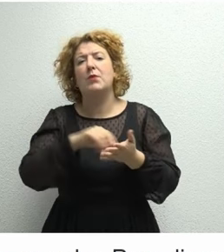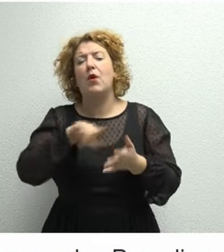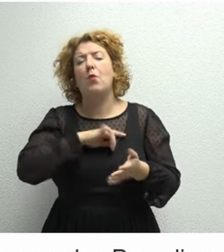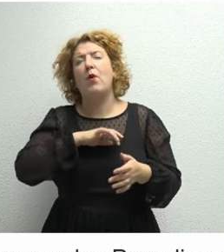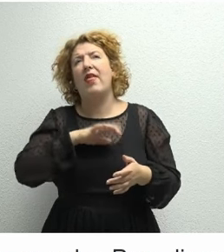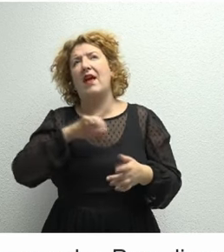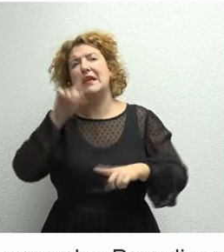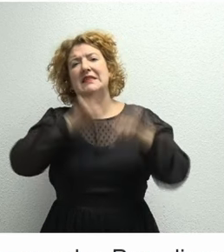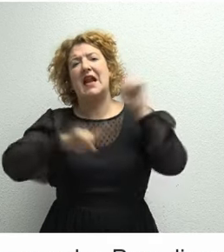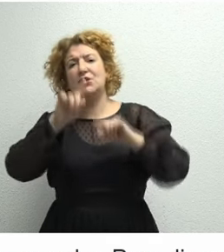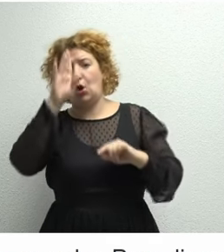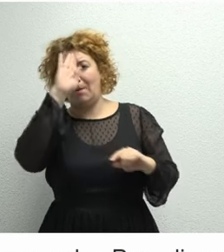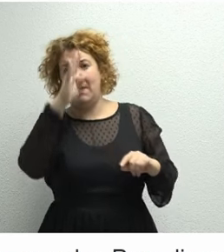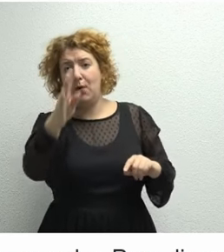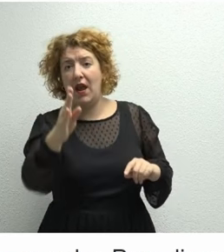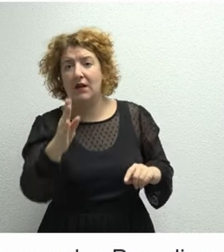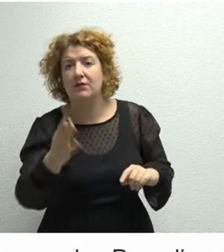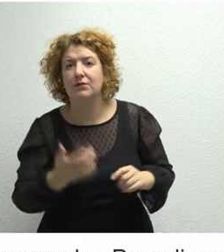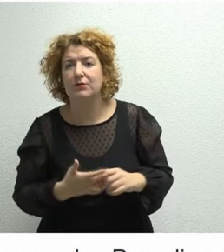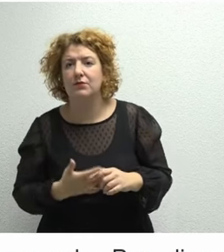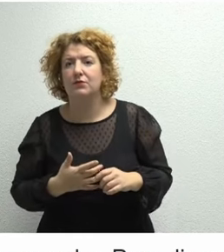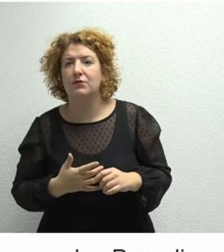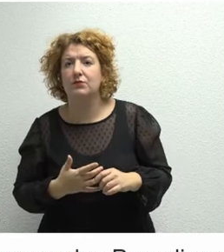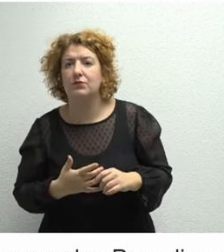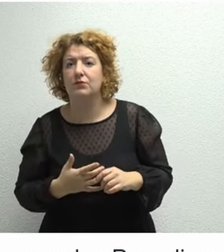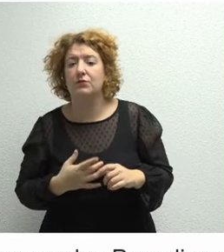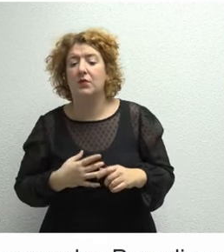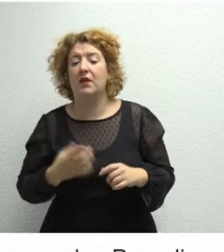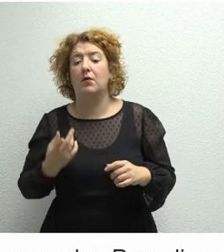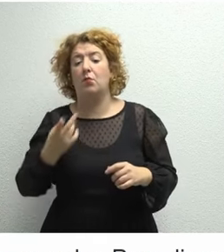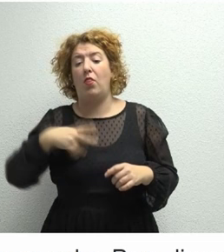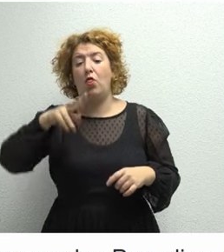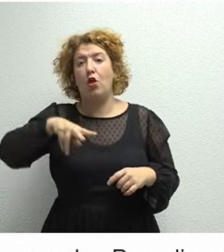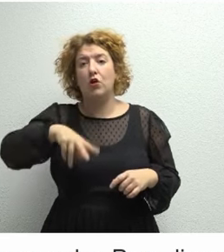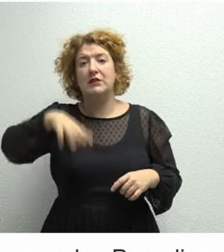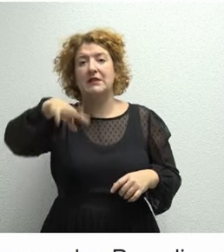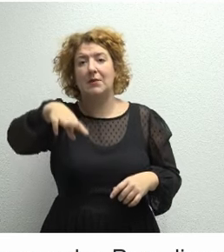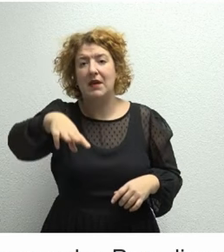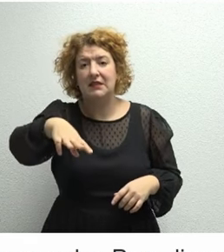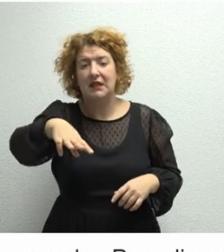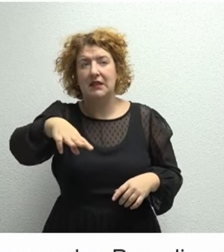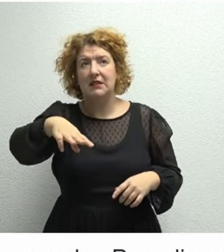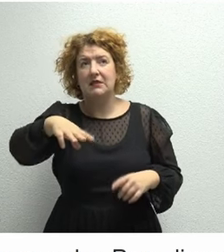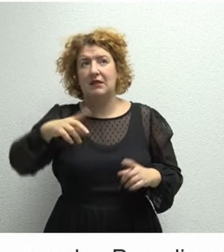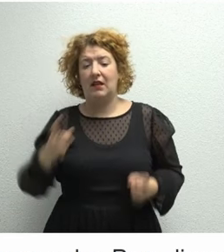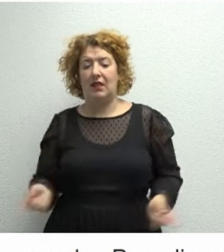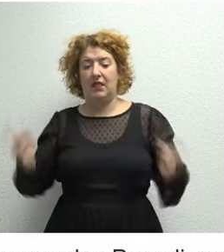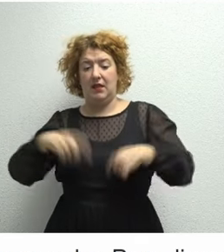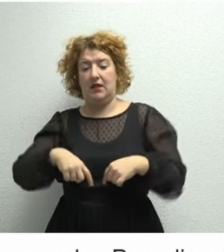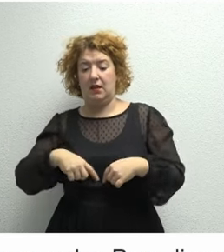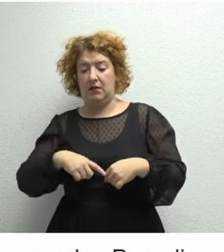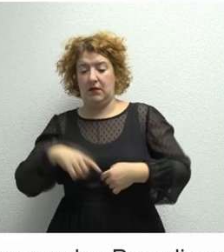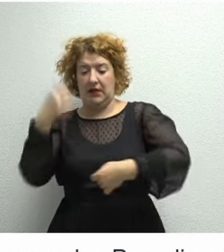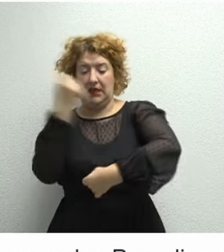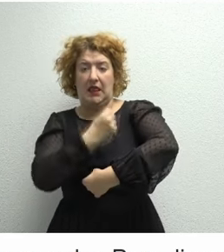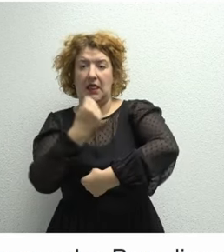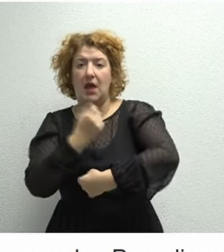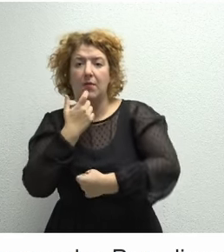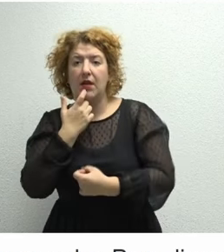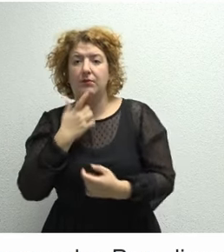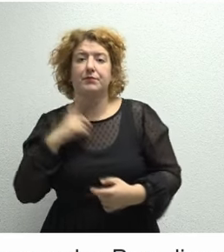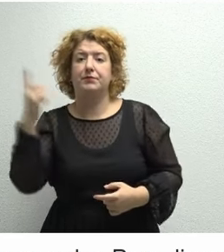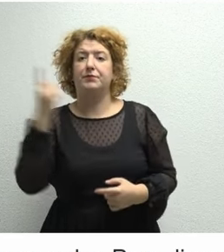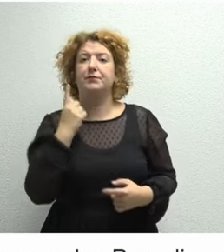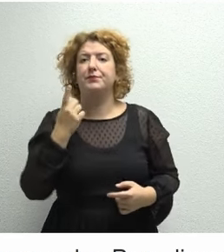si a mí me llega la cita porque hay veces que citan cada dos o tres meses y me llega en diciembre pero este crío es